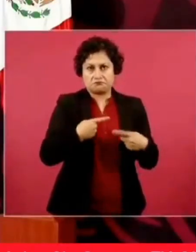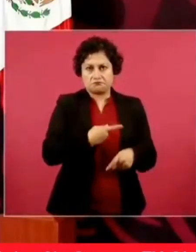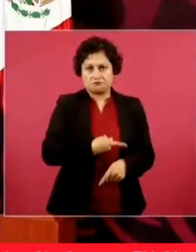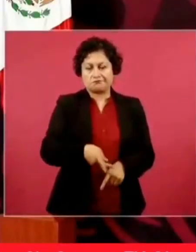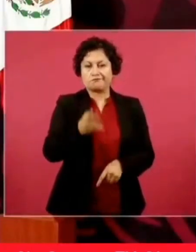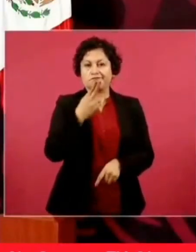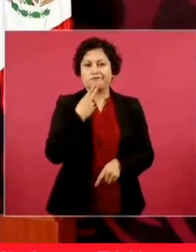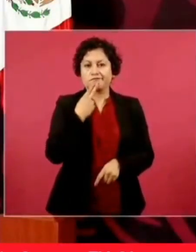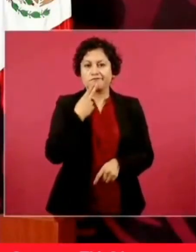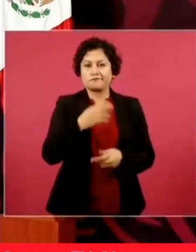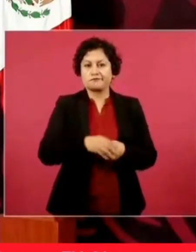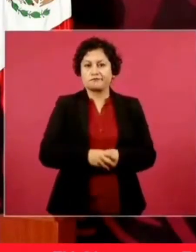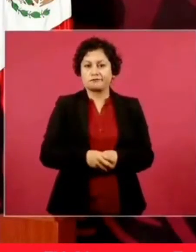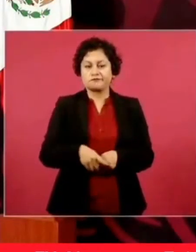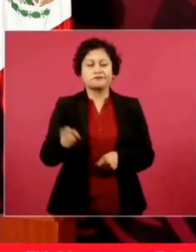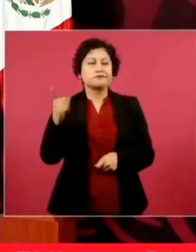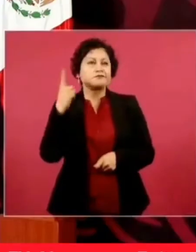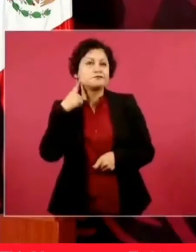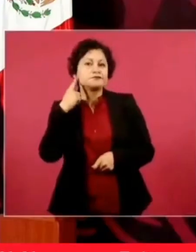El gas